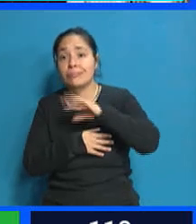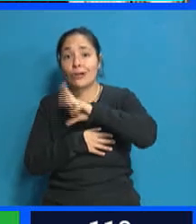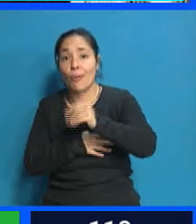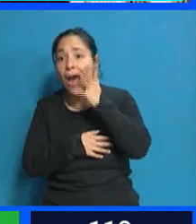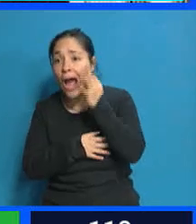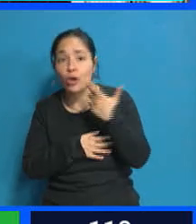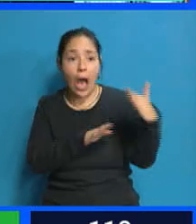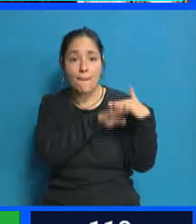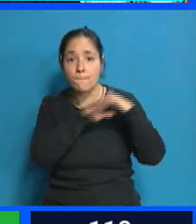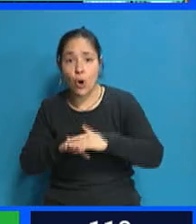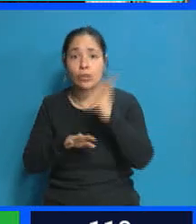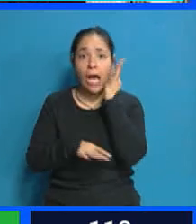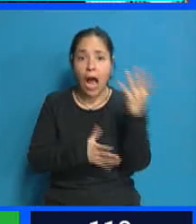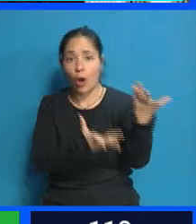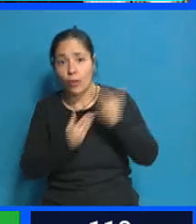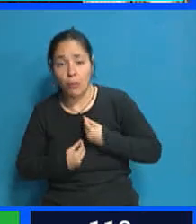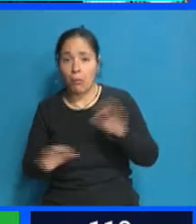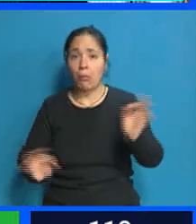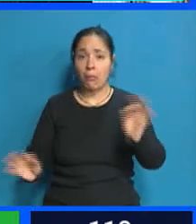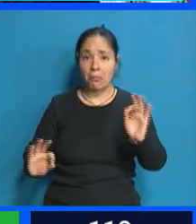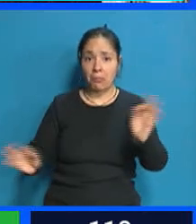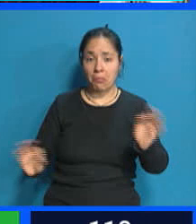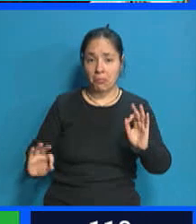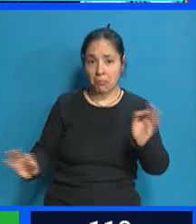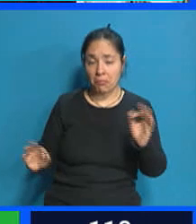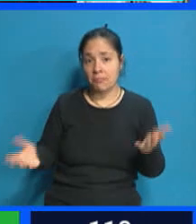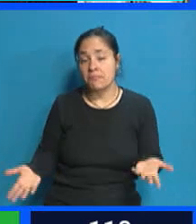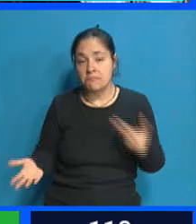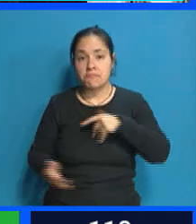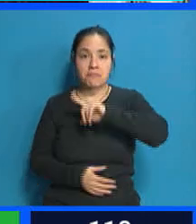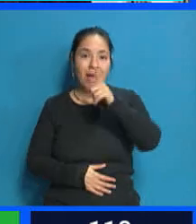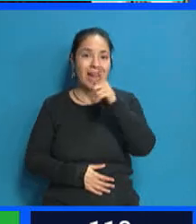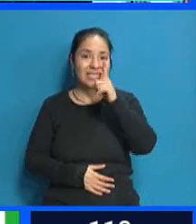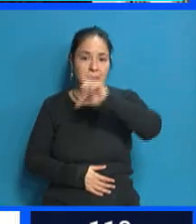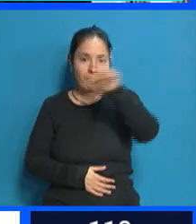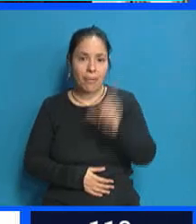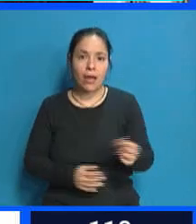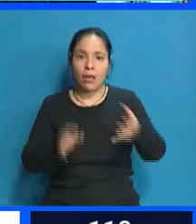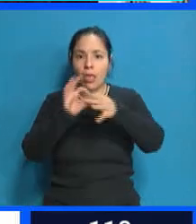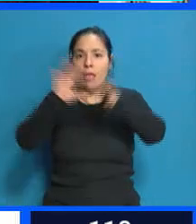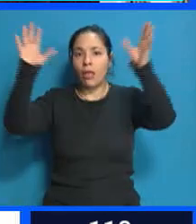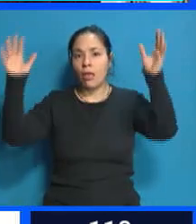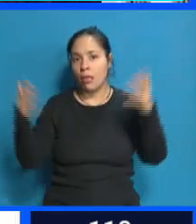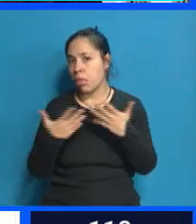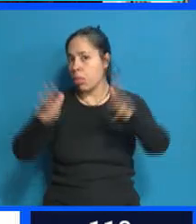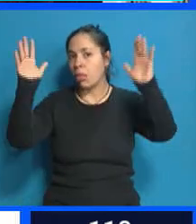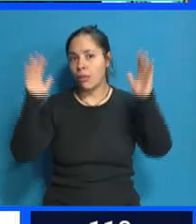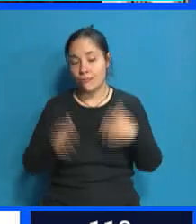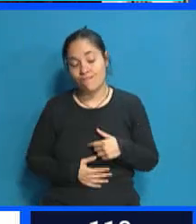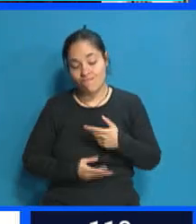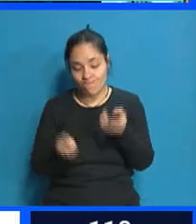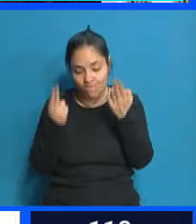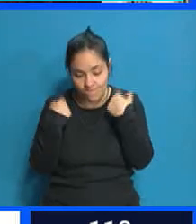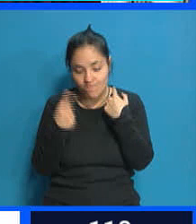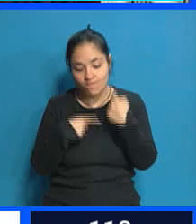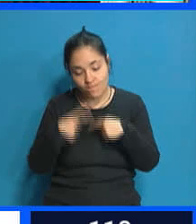no nos bancan, no nos dan una mano. Entonces, un país de nadie, un pueblo de nadie, y hay que seguir adelante. Y